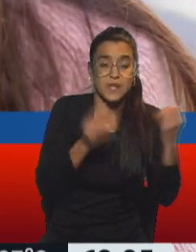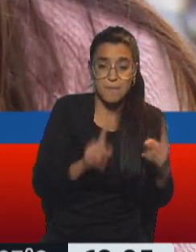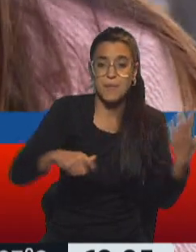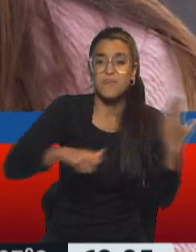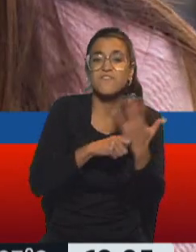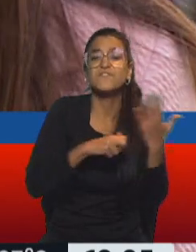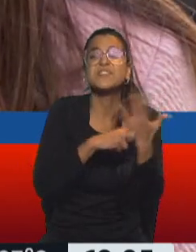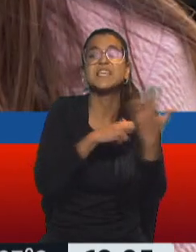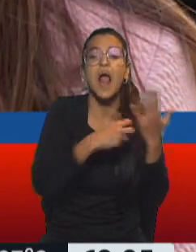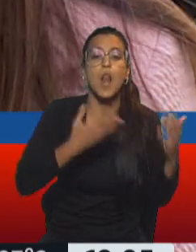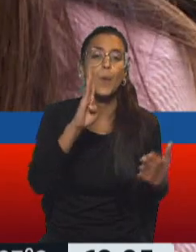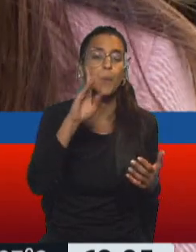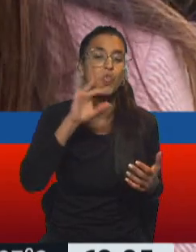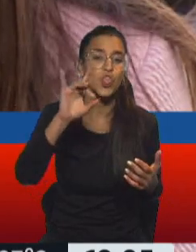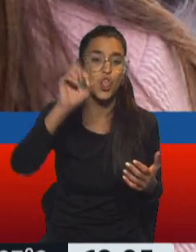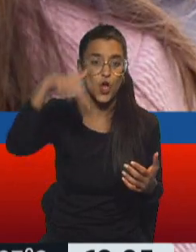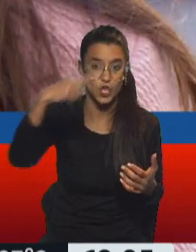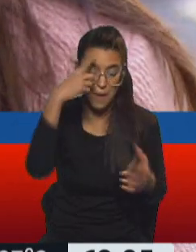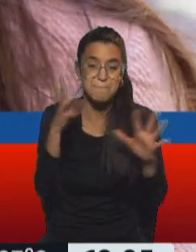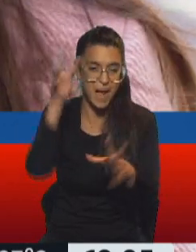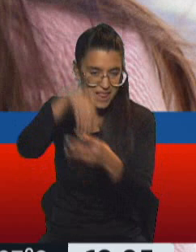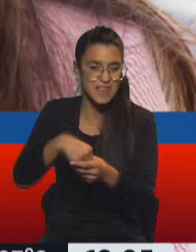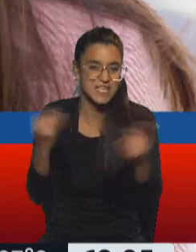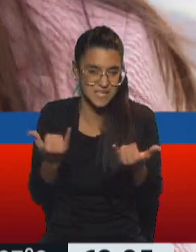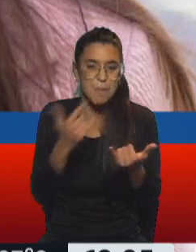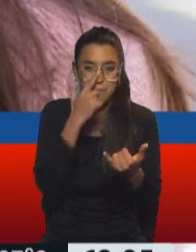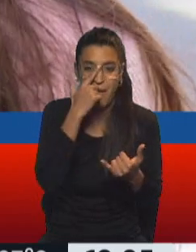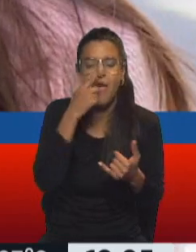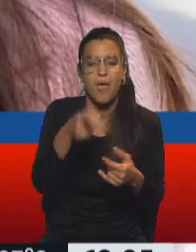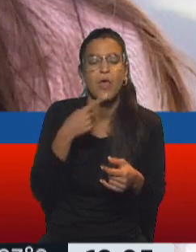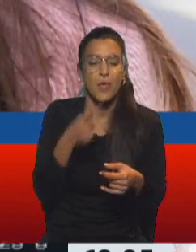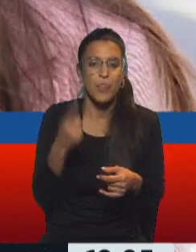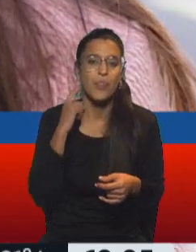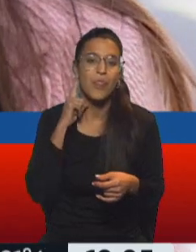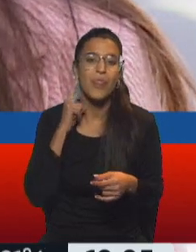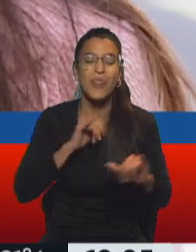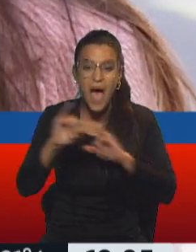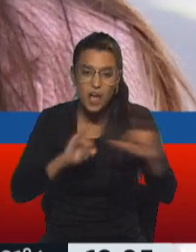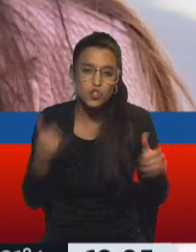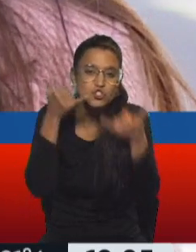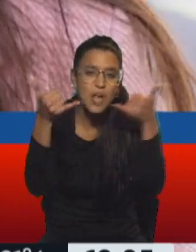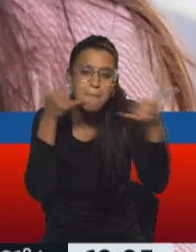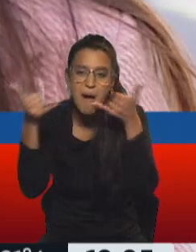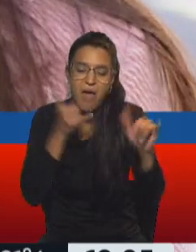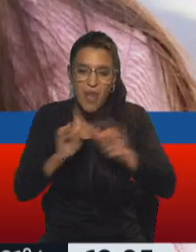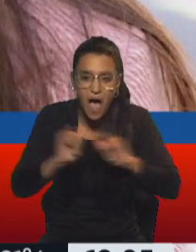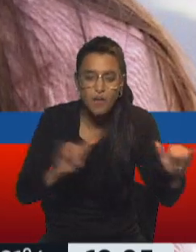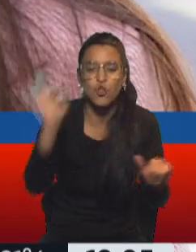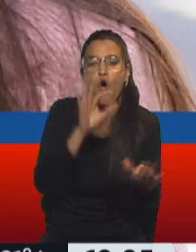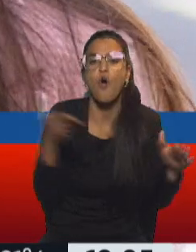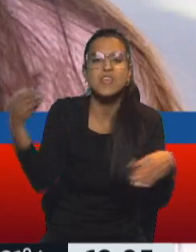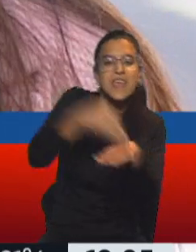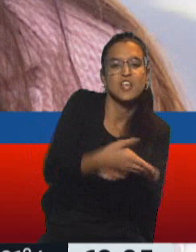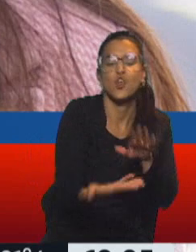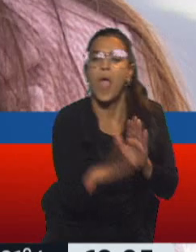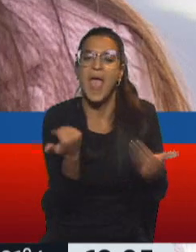Bidone fue condenado como partícipe necesario, quien era quien proveía los datos de las llamadas telefónicas o de los ingresos y egresos del